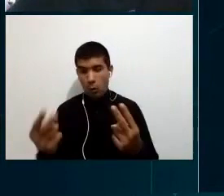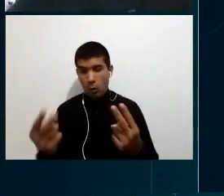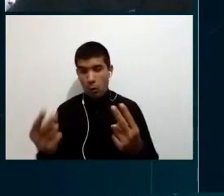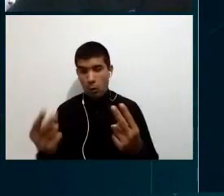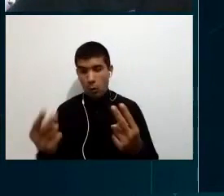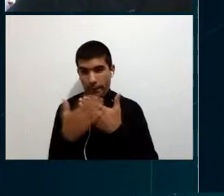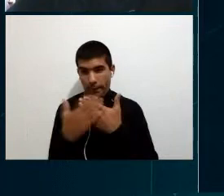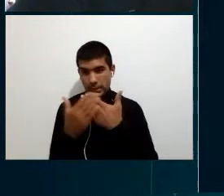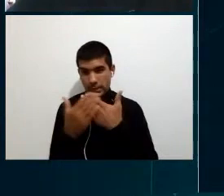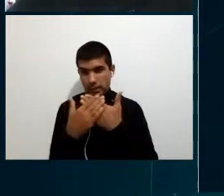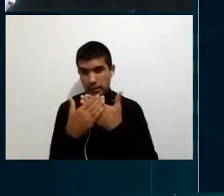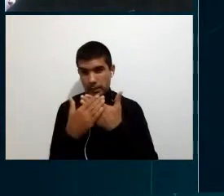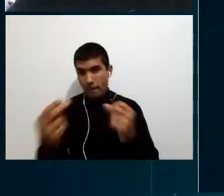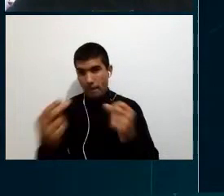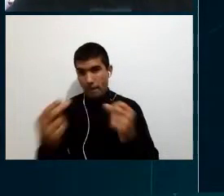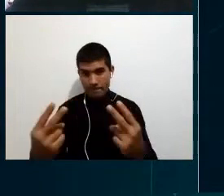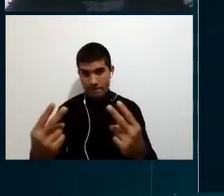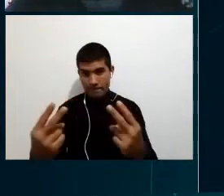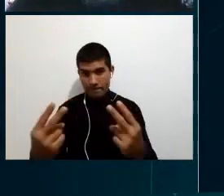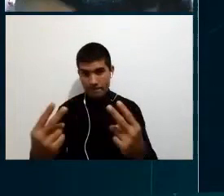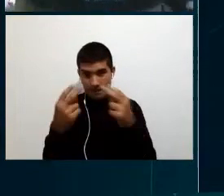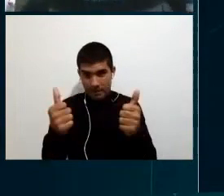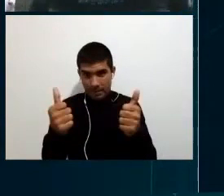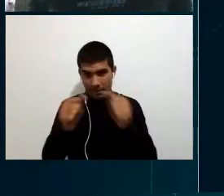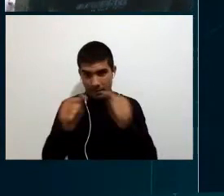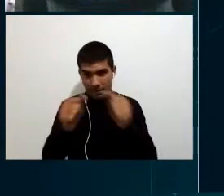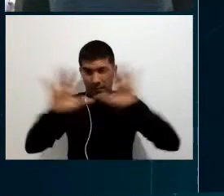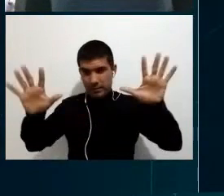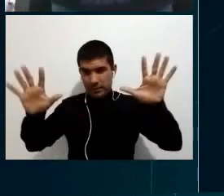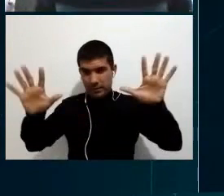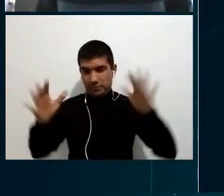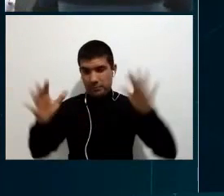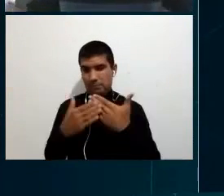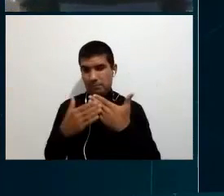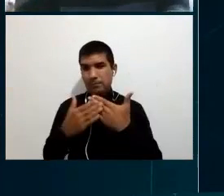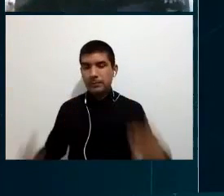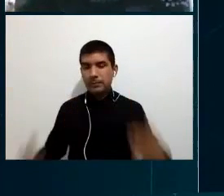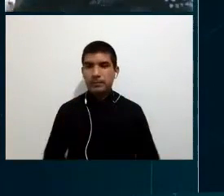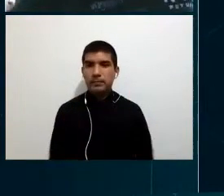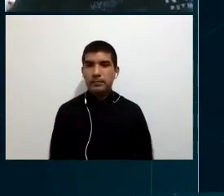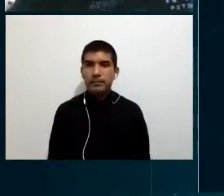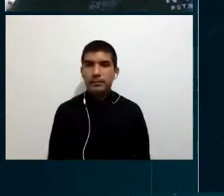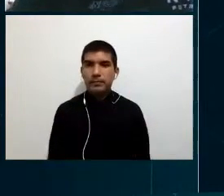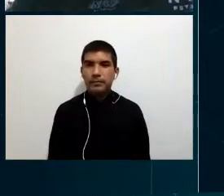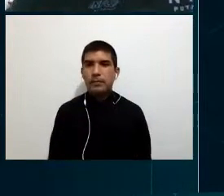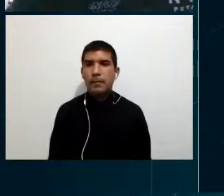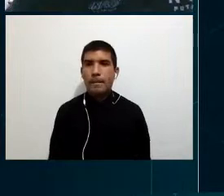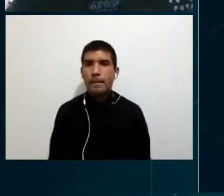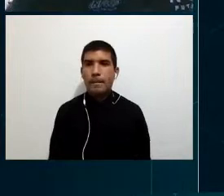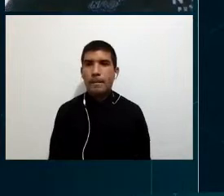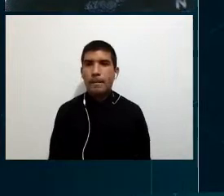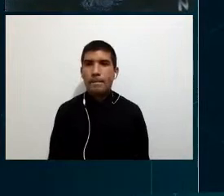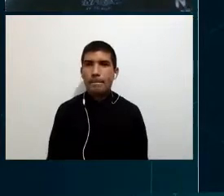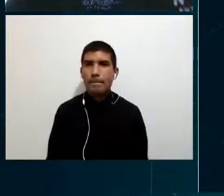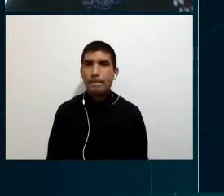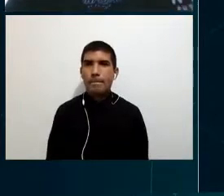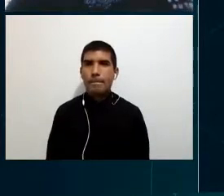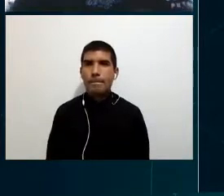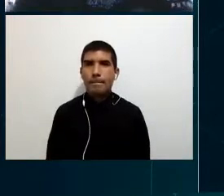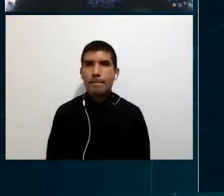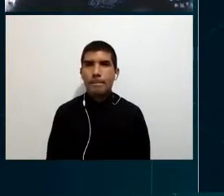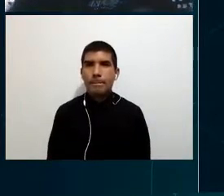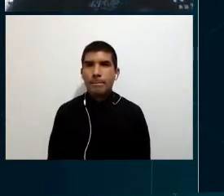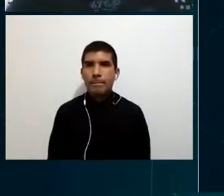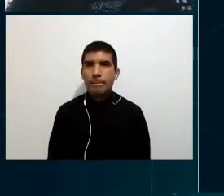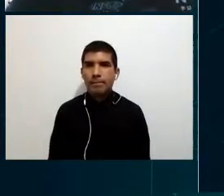Listo. Entonces vamos a empezar. Como les mencioné, vamos a trabajar una de las temáticas